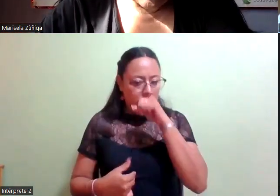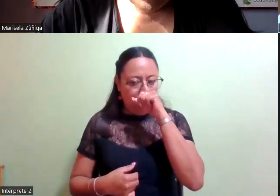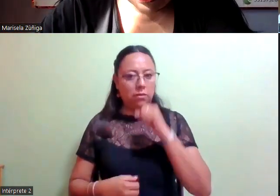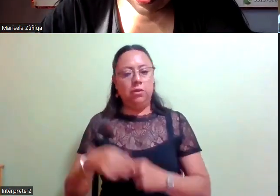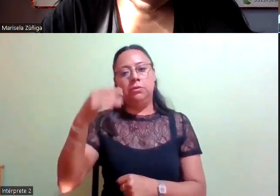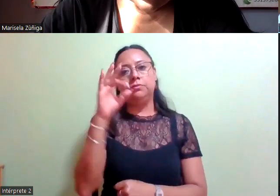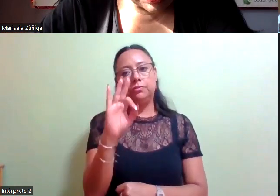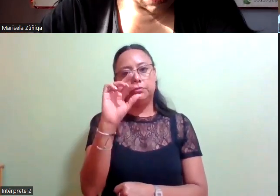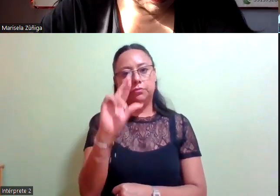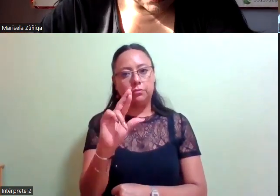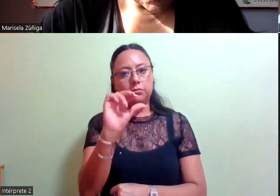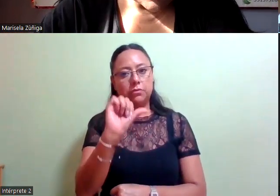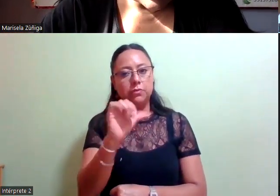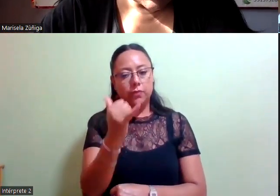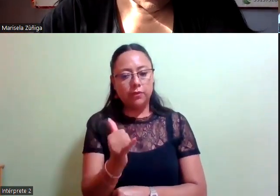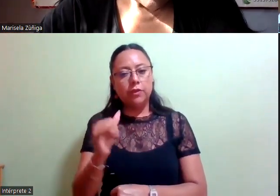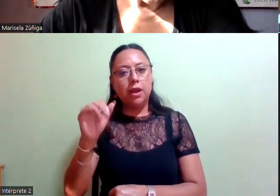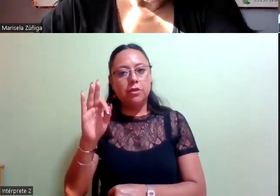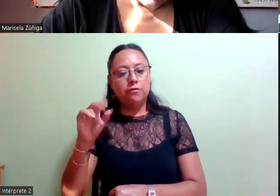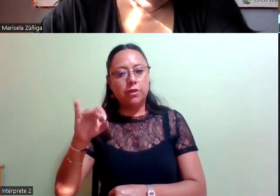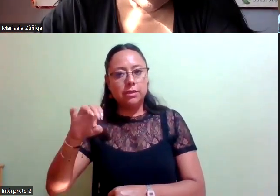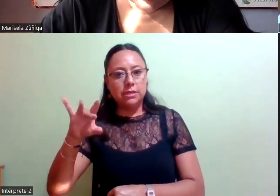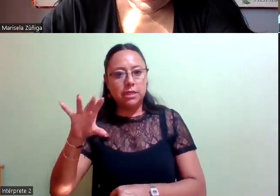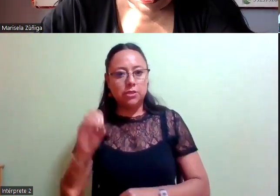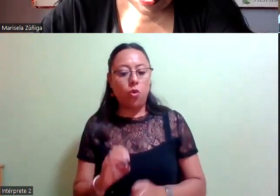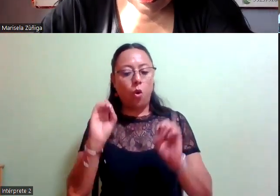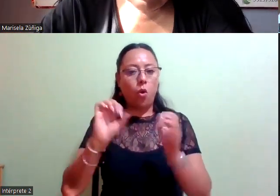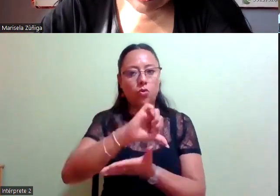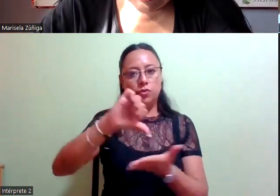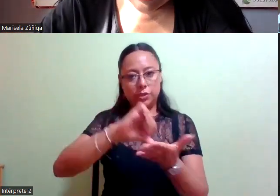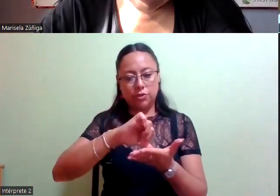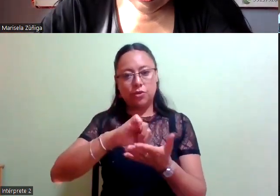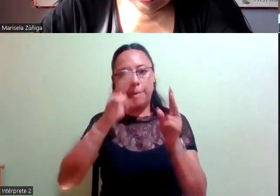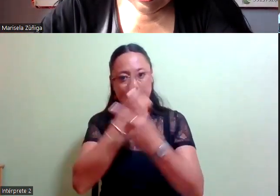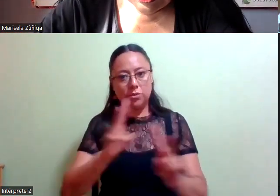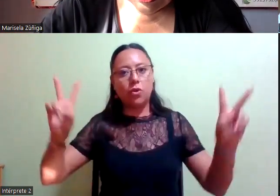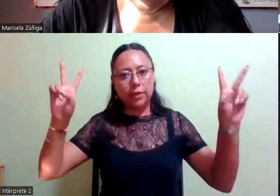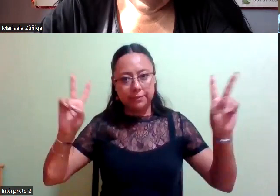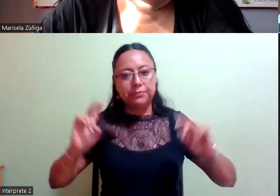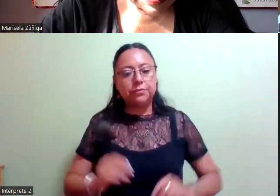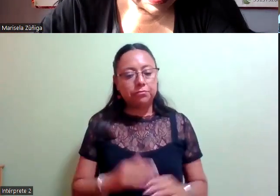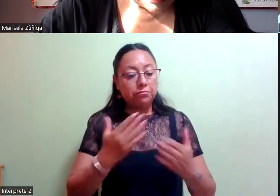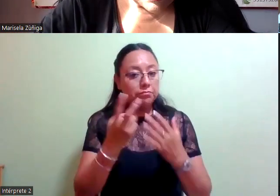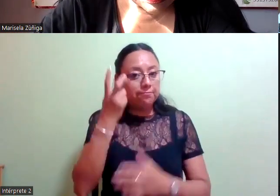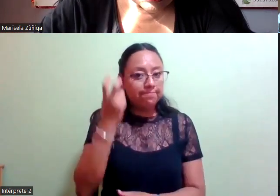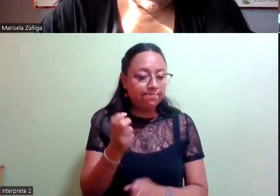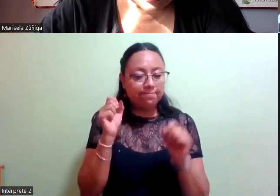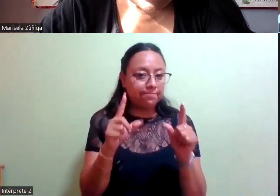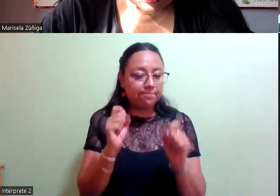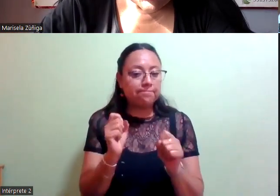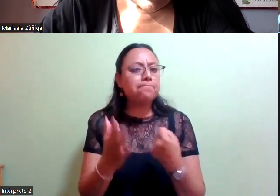Vitoria, OPAC, o mejor conocido como Centro Vitoria, mismo que sobresale por